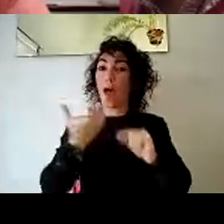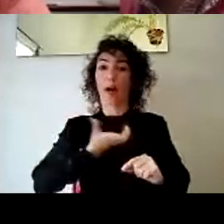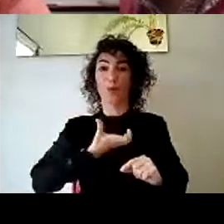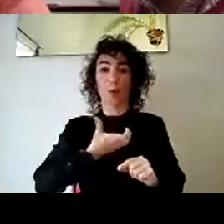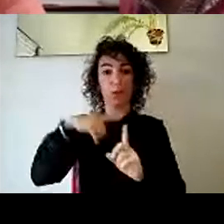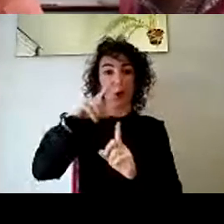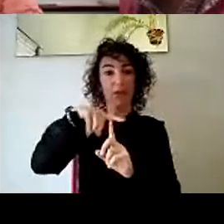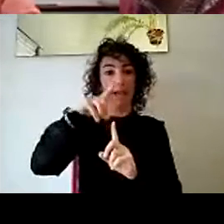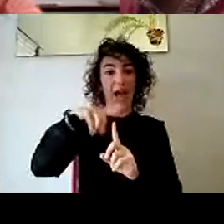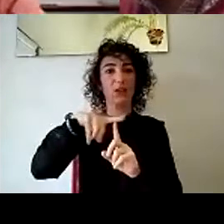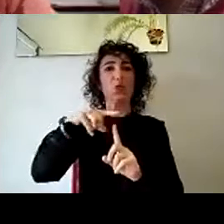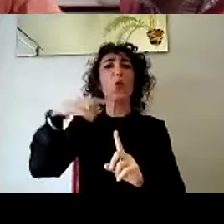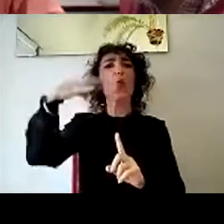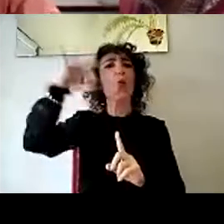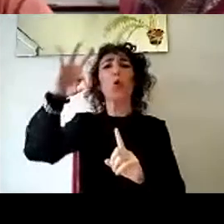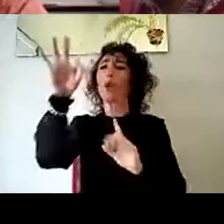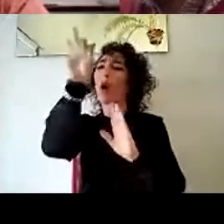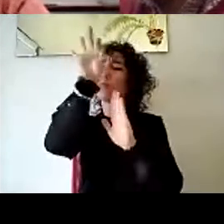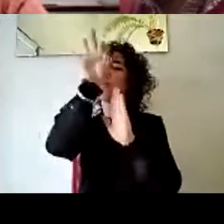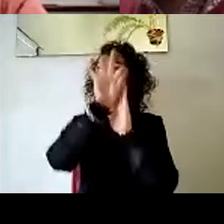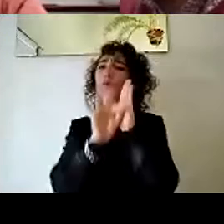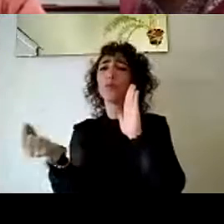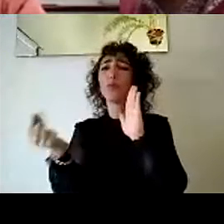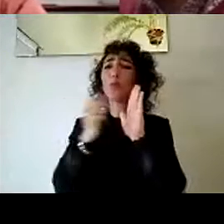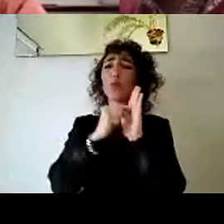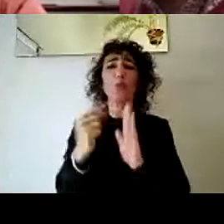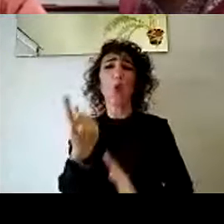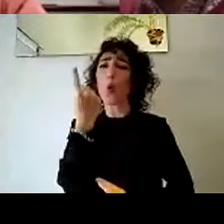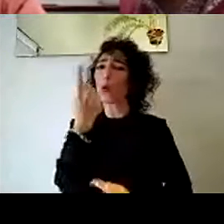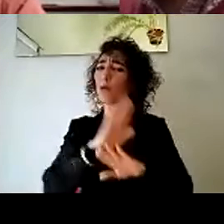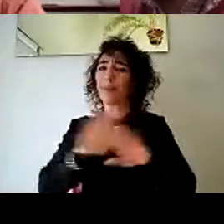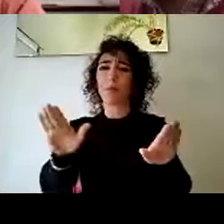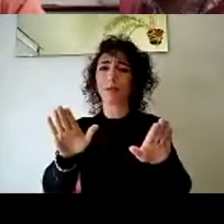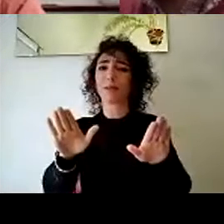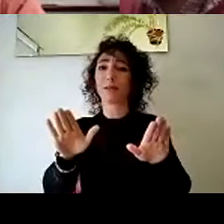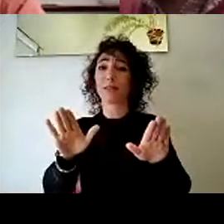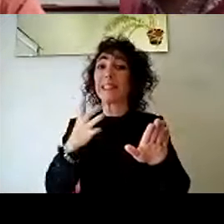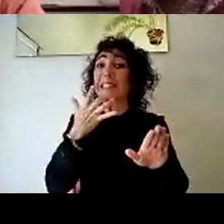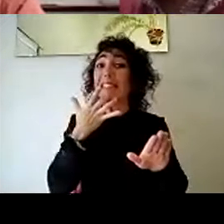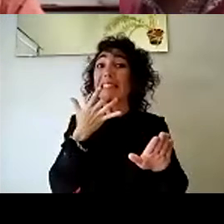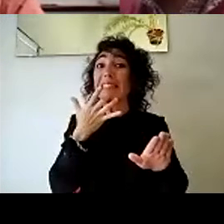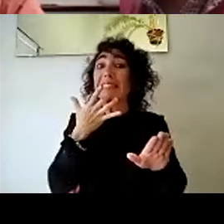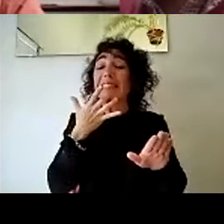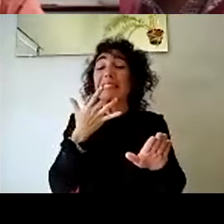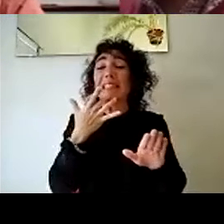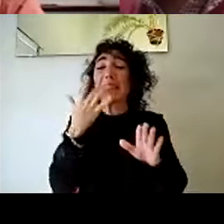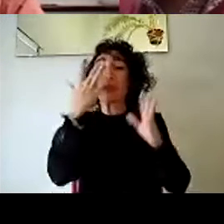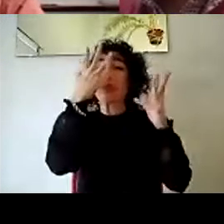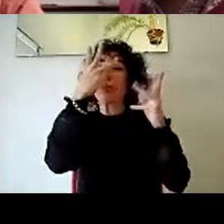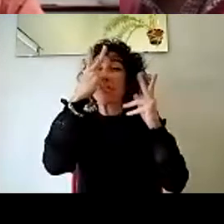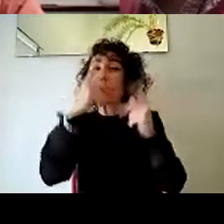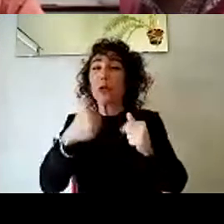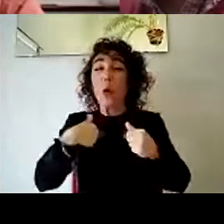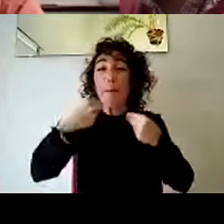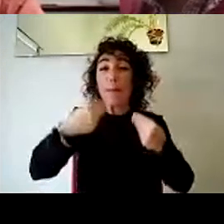con un único punto en el orden del día. Y primero, si no me fallan las cuentas, parece que no